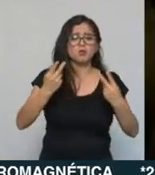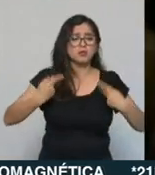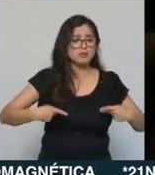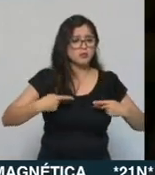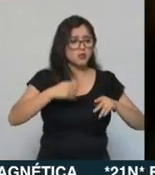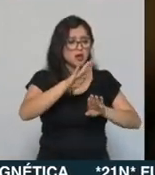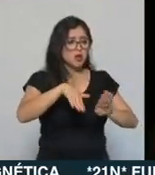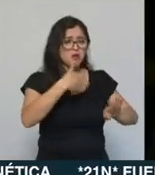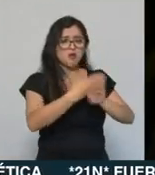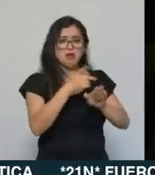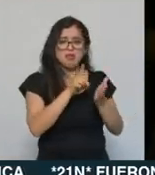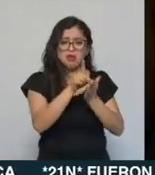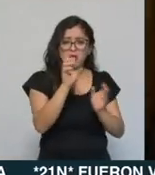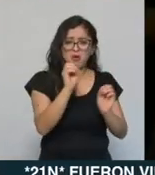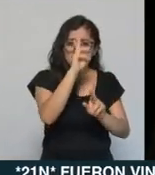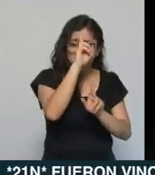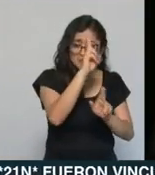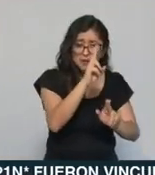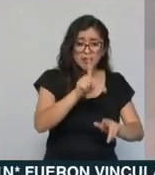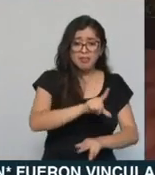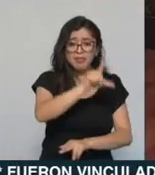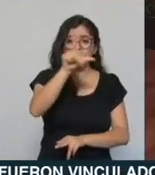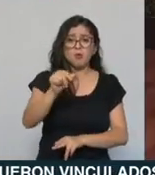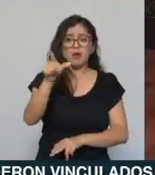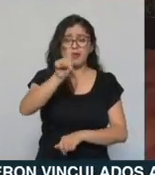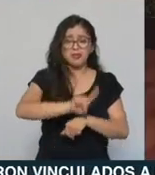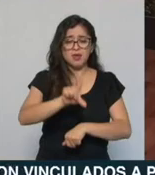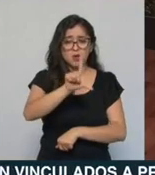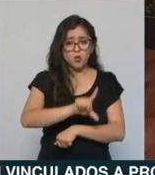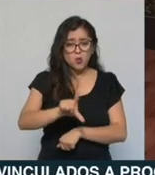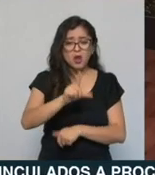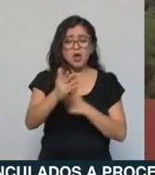y empezar a trabajar a partir de lunes, presentando ya